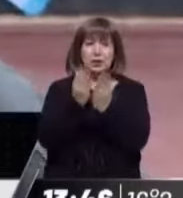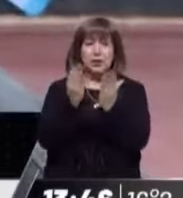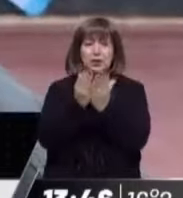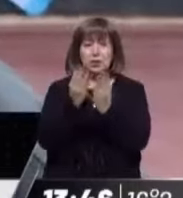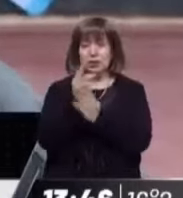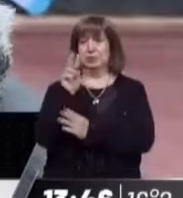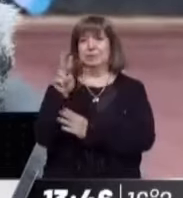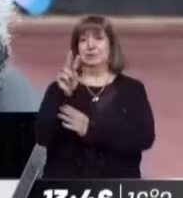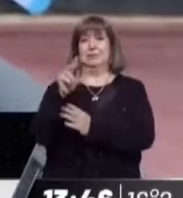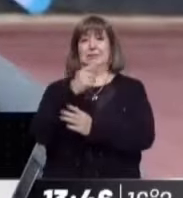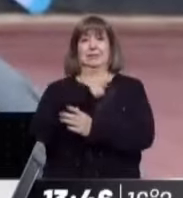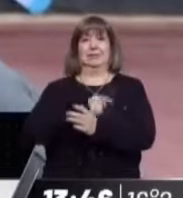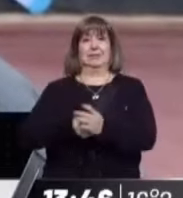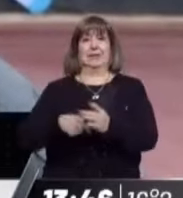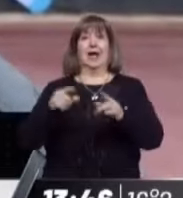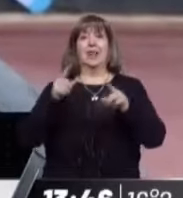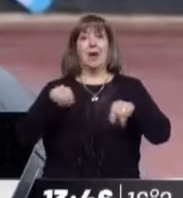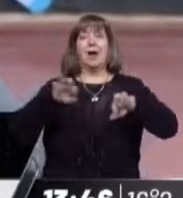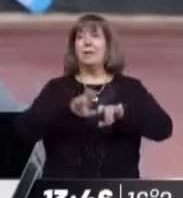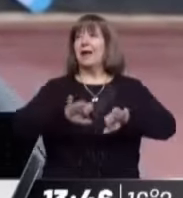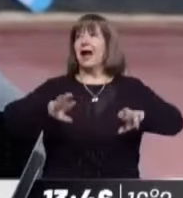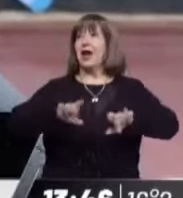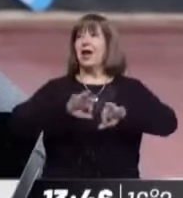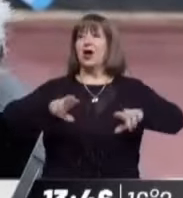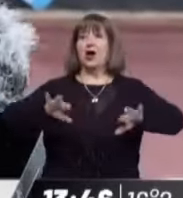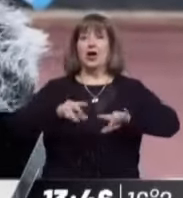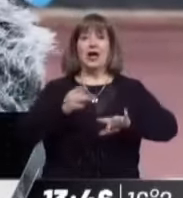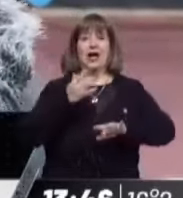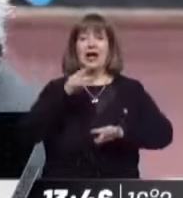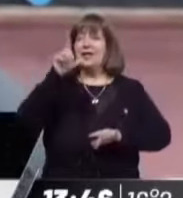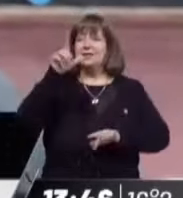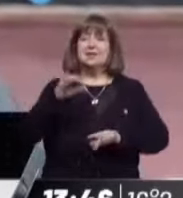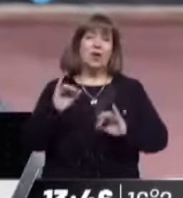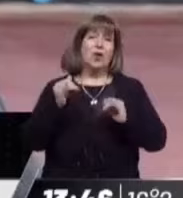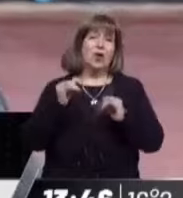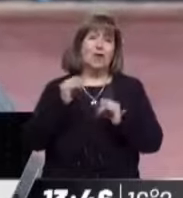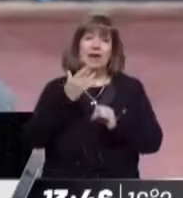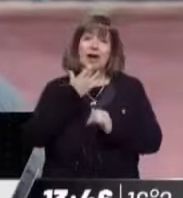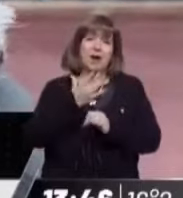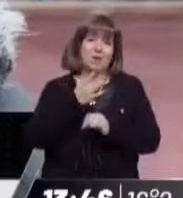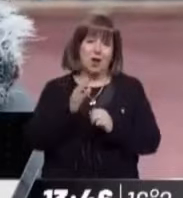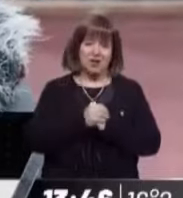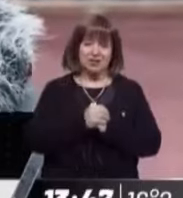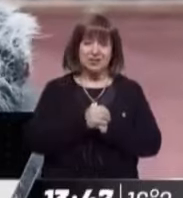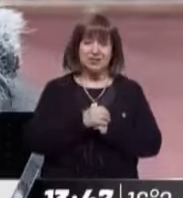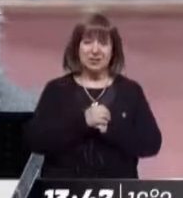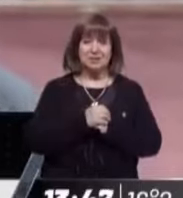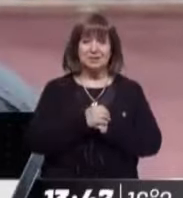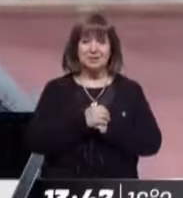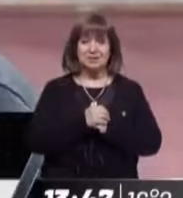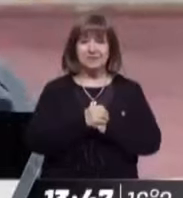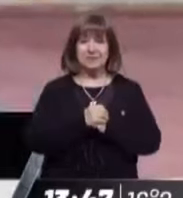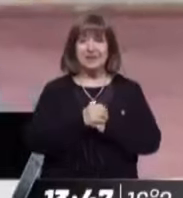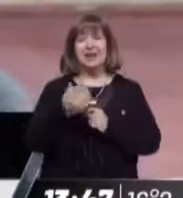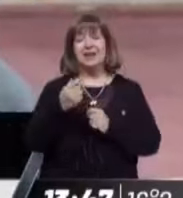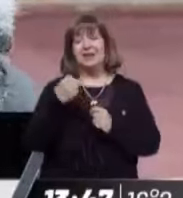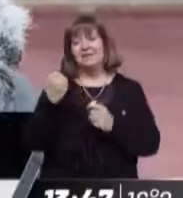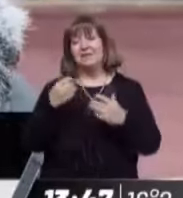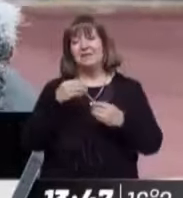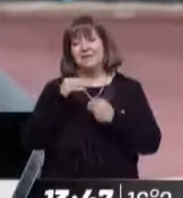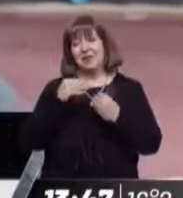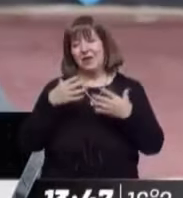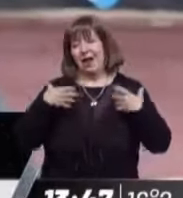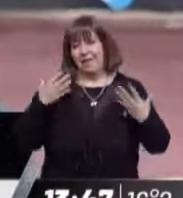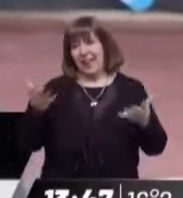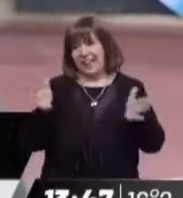acá parado, enseguida va a tocar el piano, es el niño más hermoso que van a ver en su vida, así que nada, felices de que sea nuestro. Qué hermosura